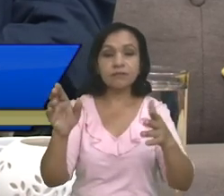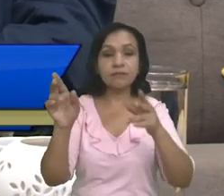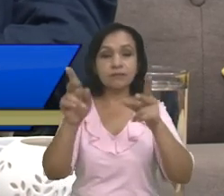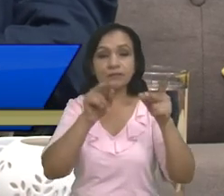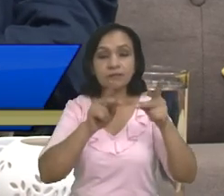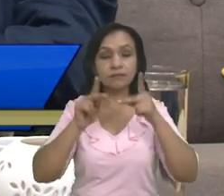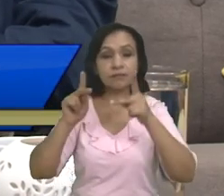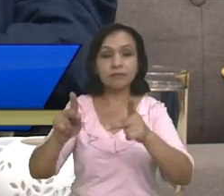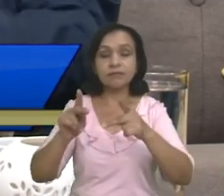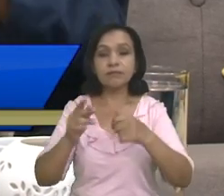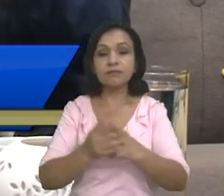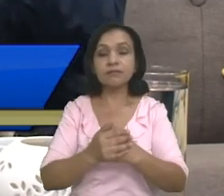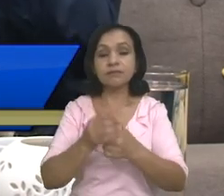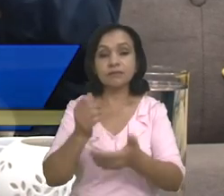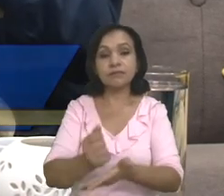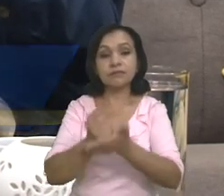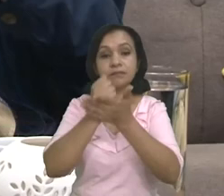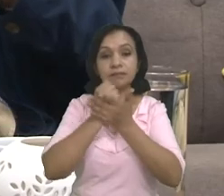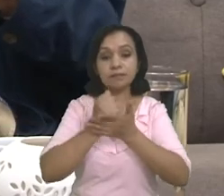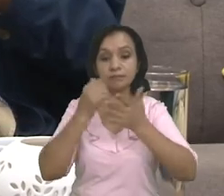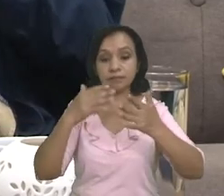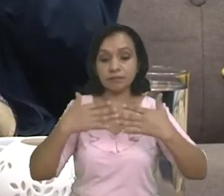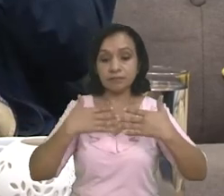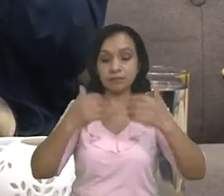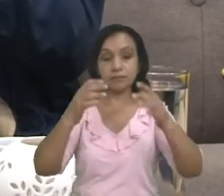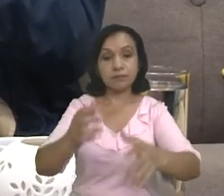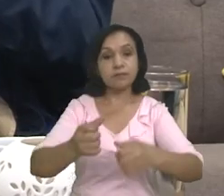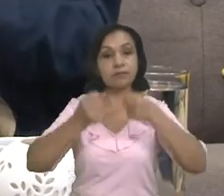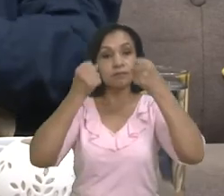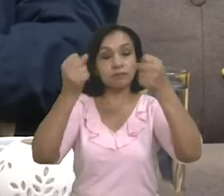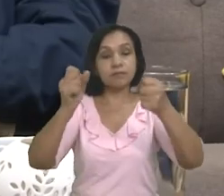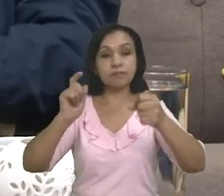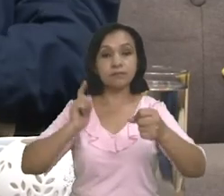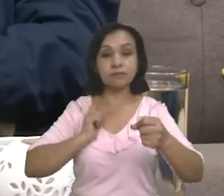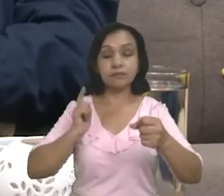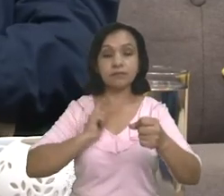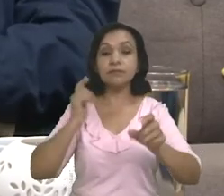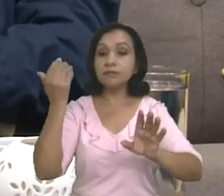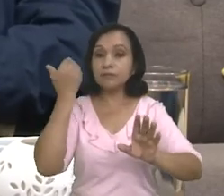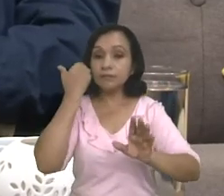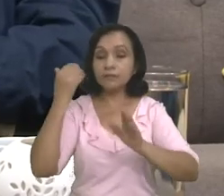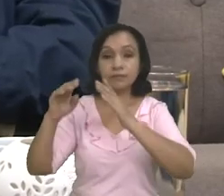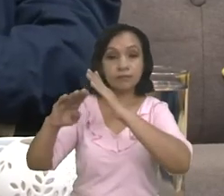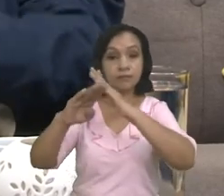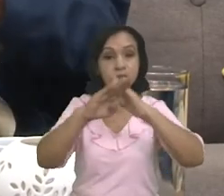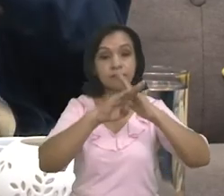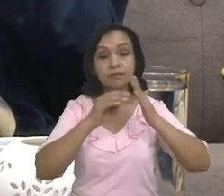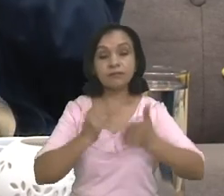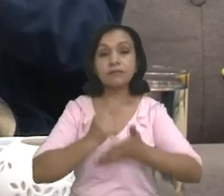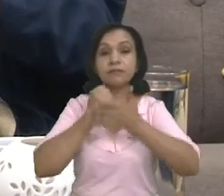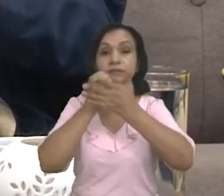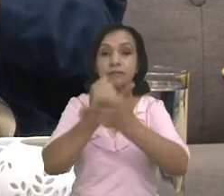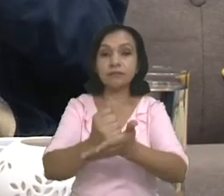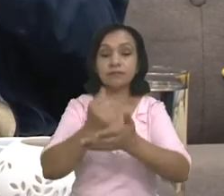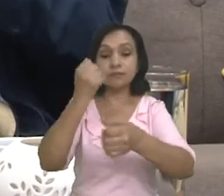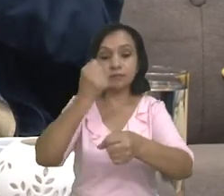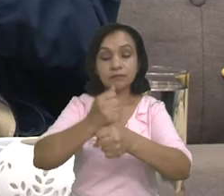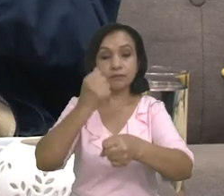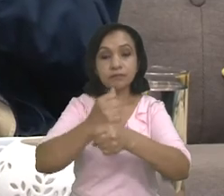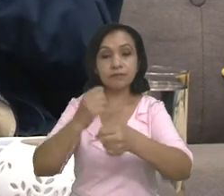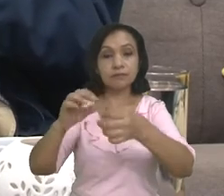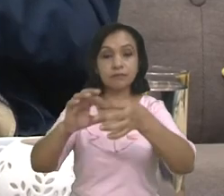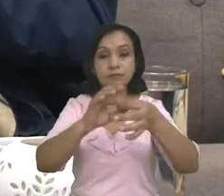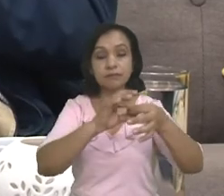afuera porque eso nos va a ayudar a salvar vidas nos va a ayudar a contener esta enfermedad nos va a ayudar trabajando juntos